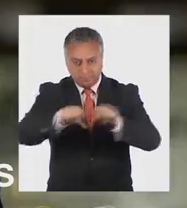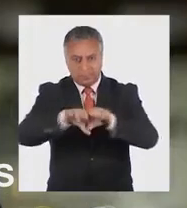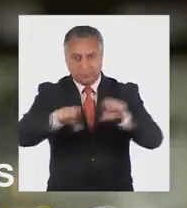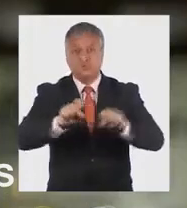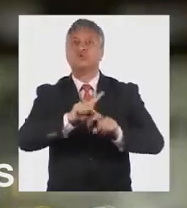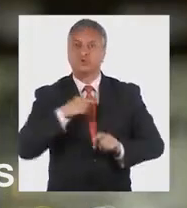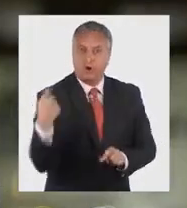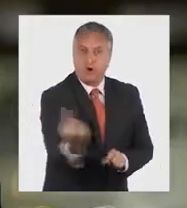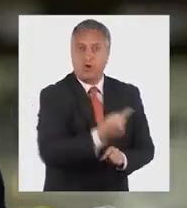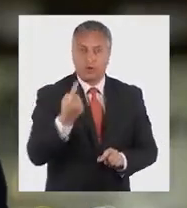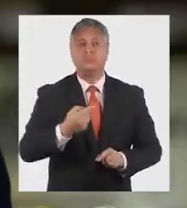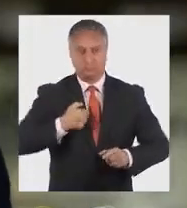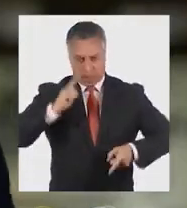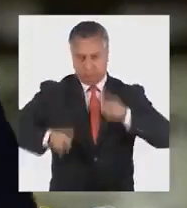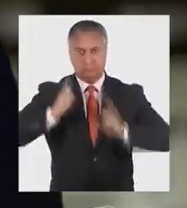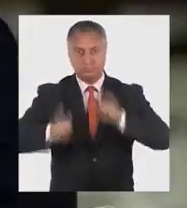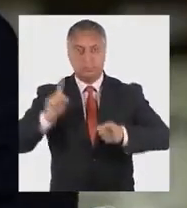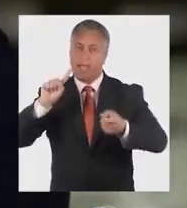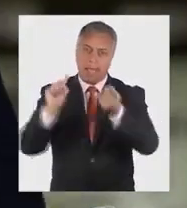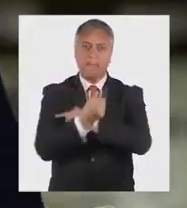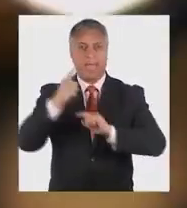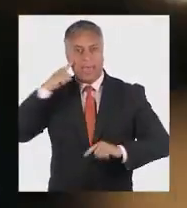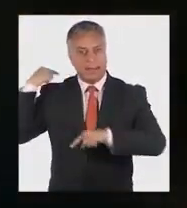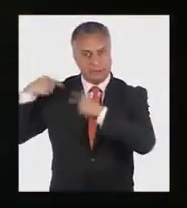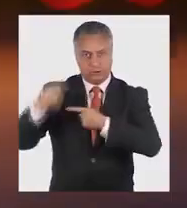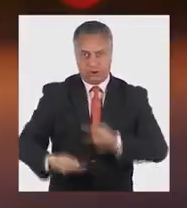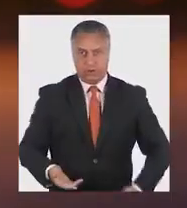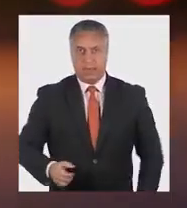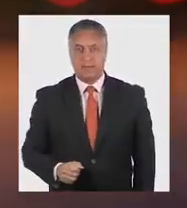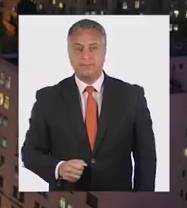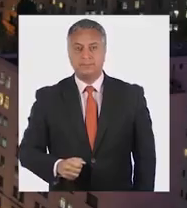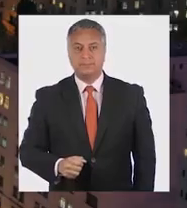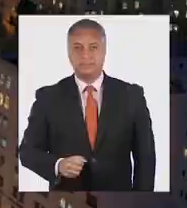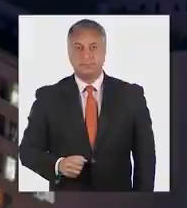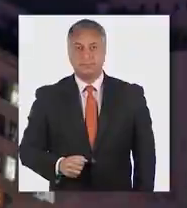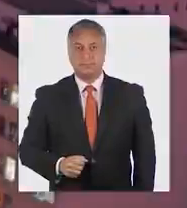las manos de todos. Gobernaremos para cambiar la historia.